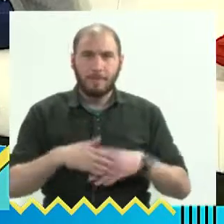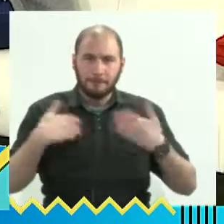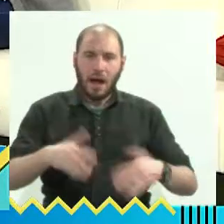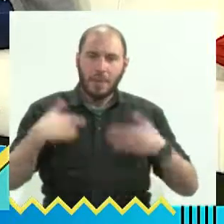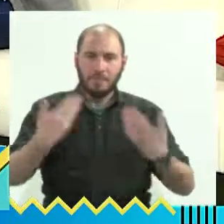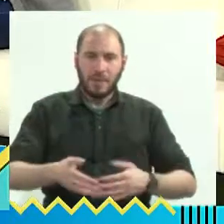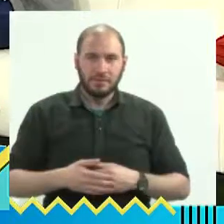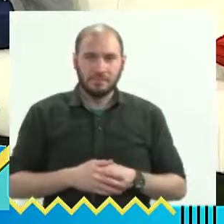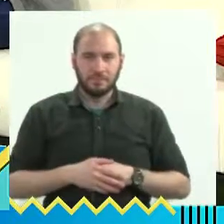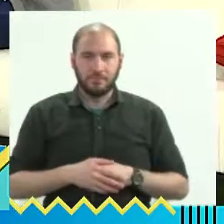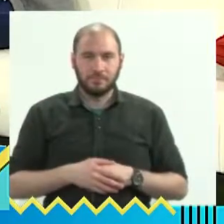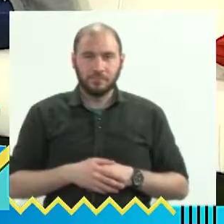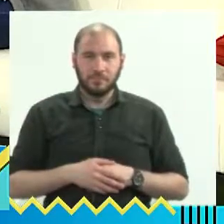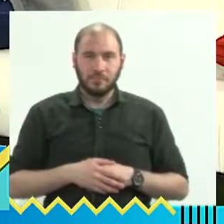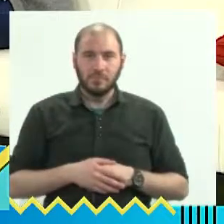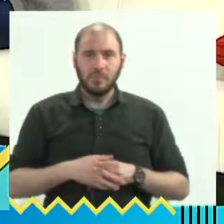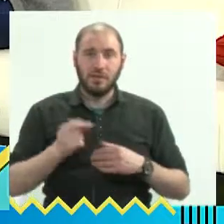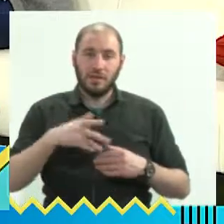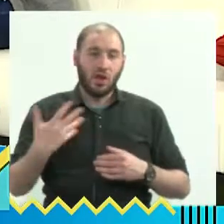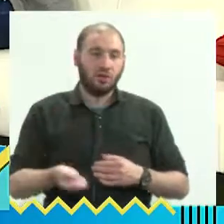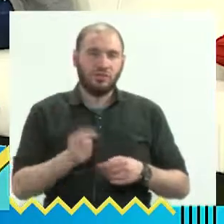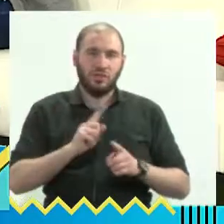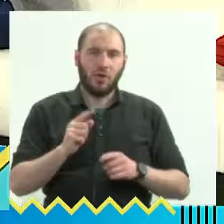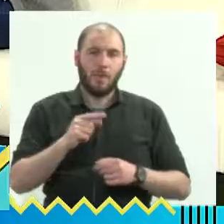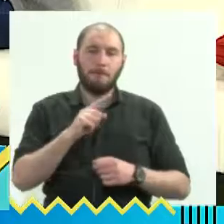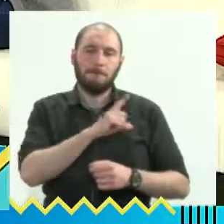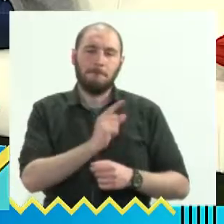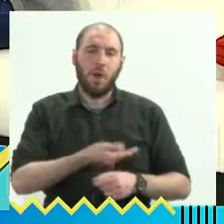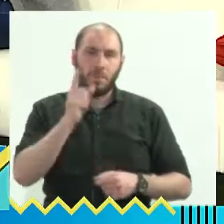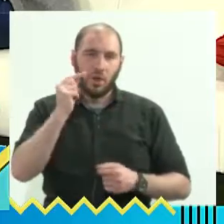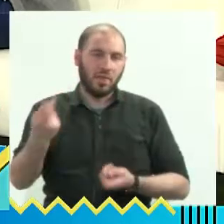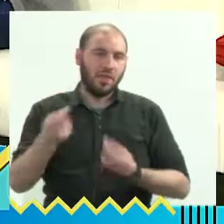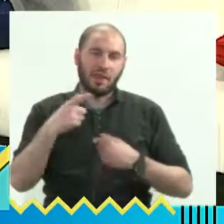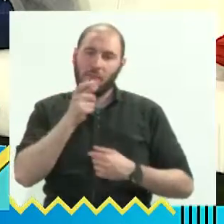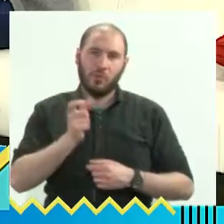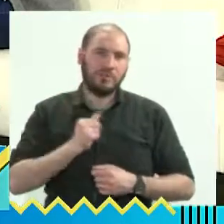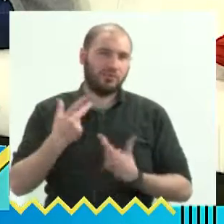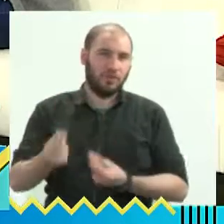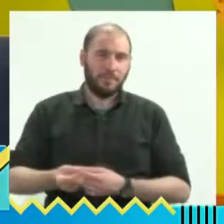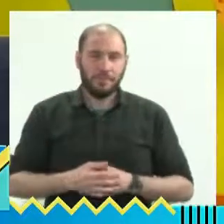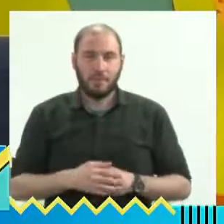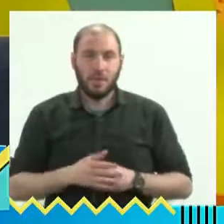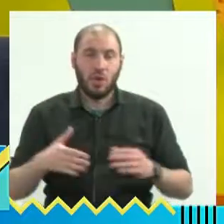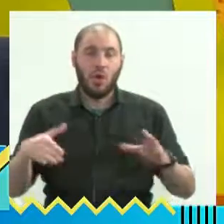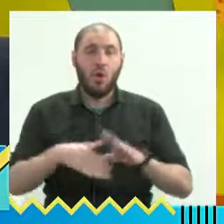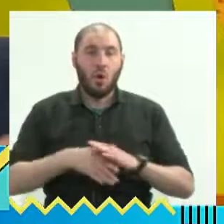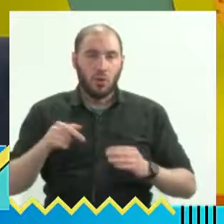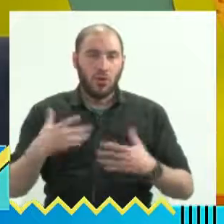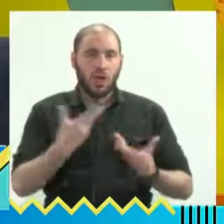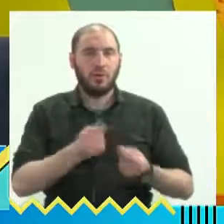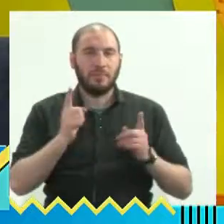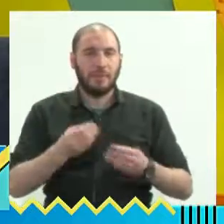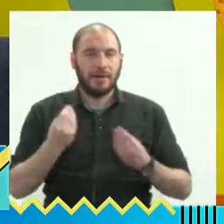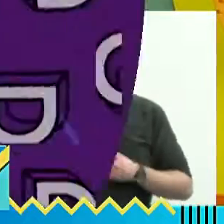más reivindicaciones y que no obtuvo del poder político la respuesta que esperaba. Y que justamente sirve